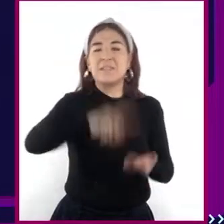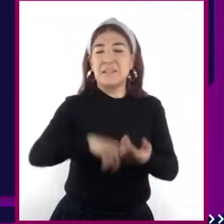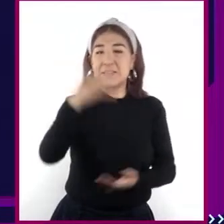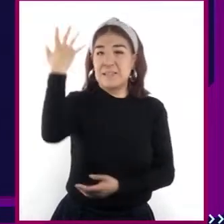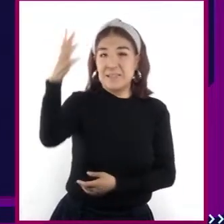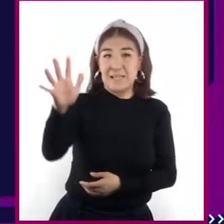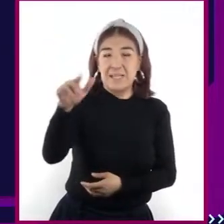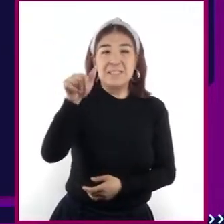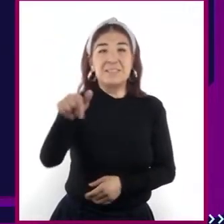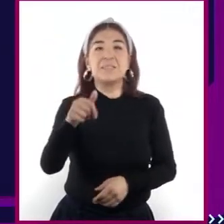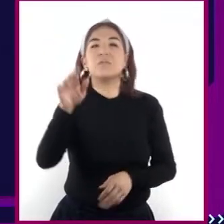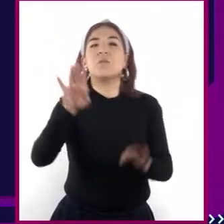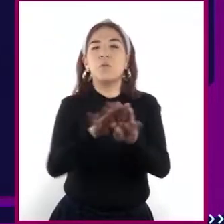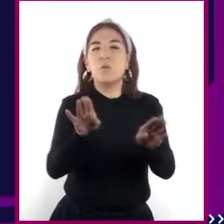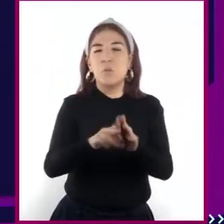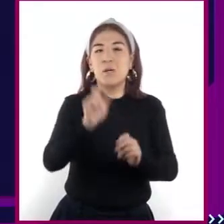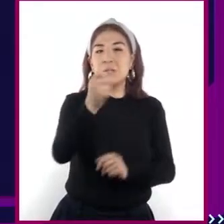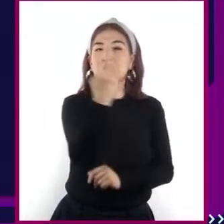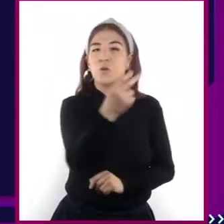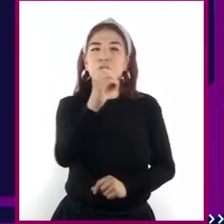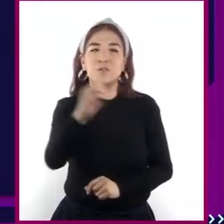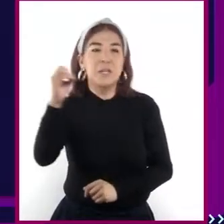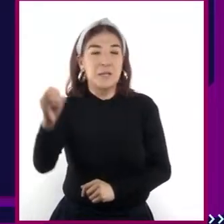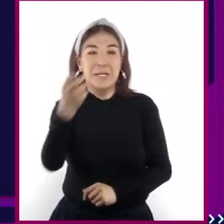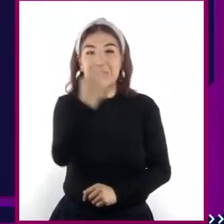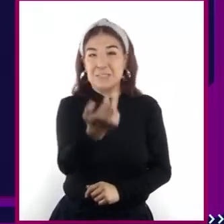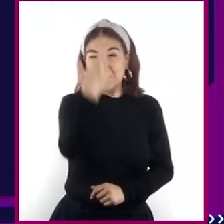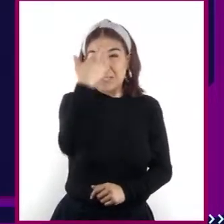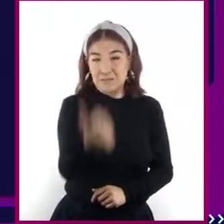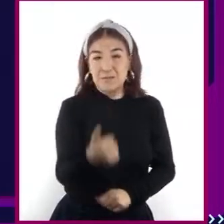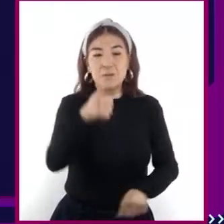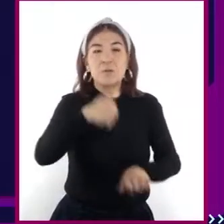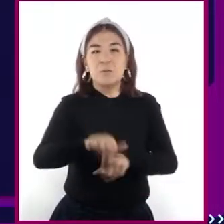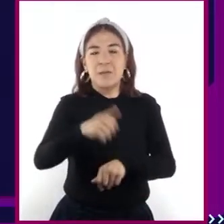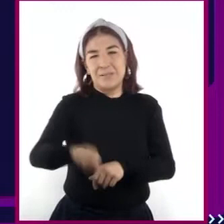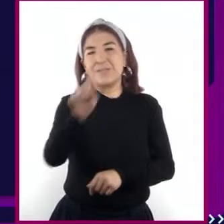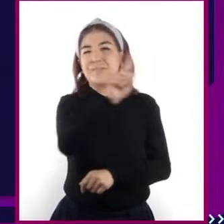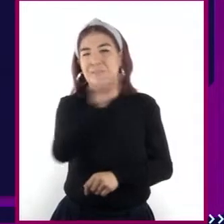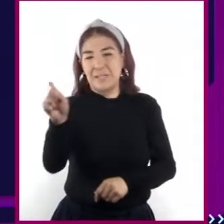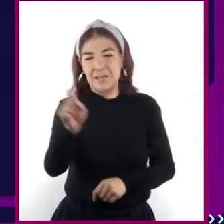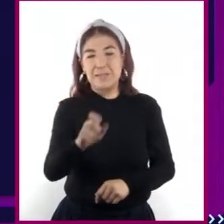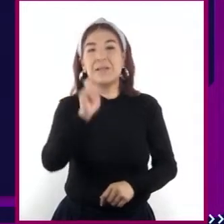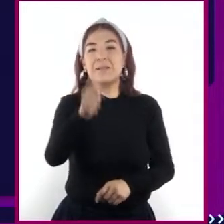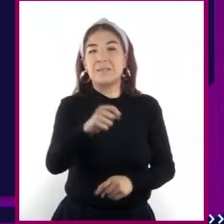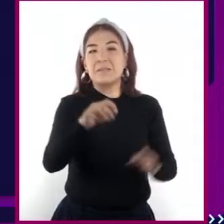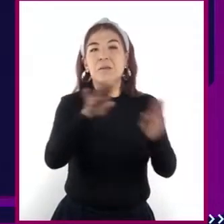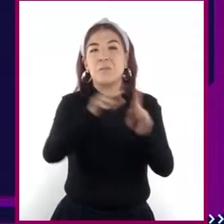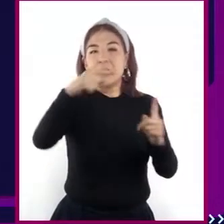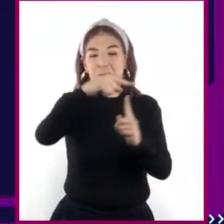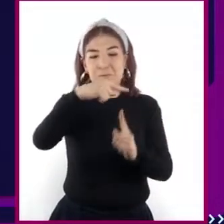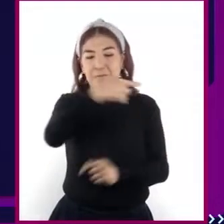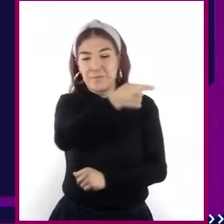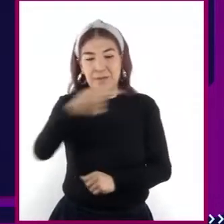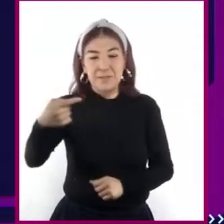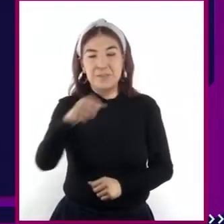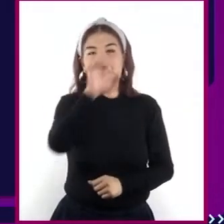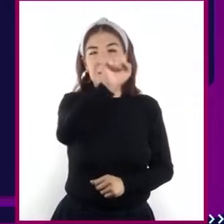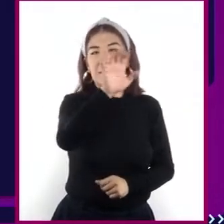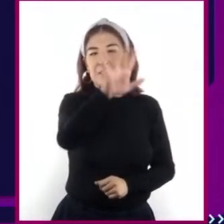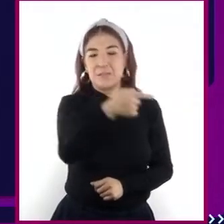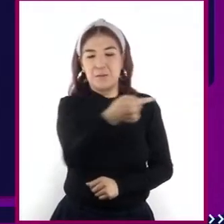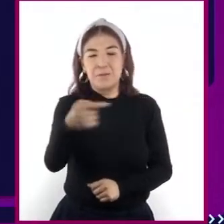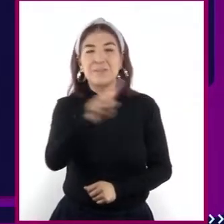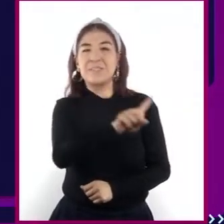de denominador debe tener 2 ceros, por lo que el denominador es 100, quedando la fracción 65